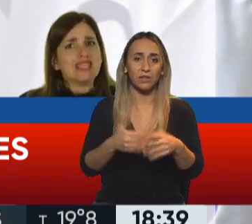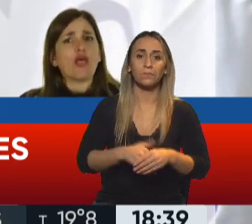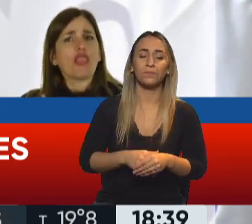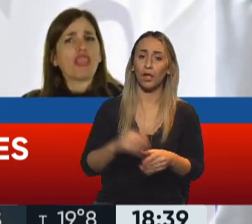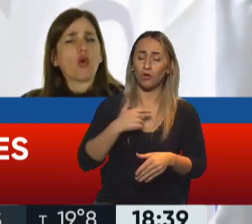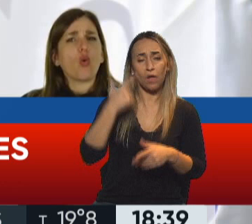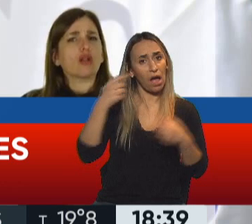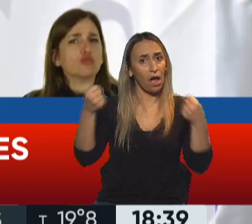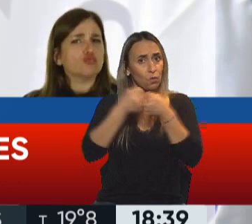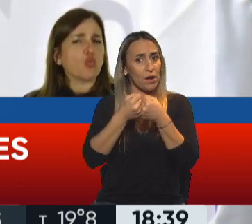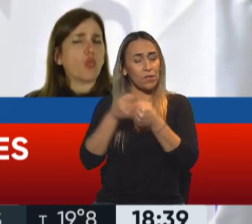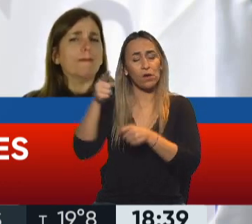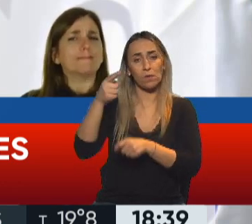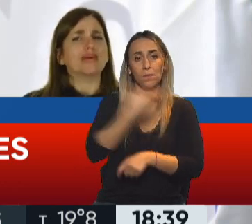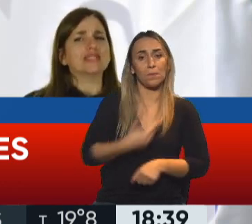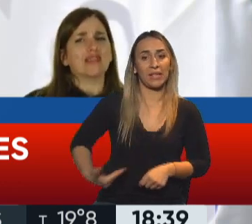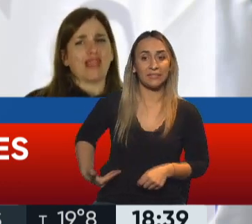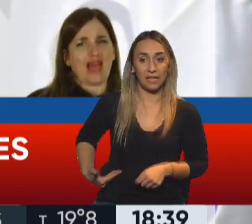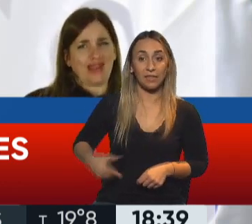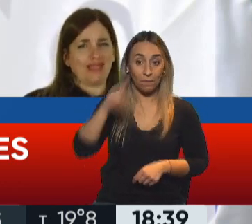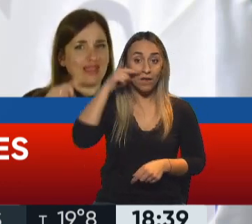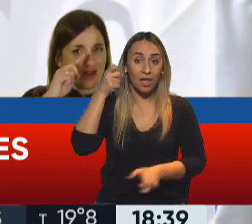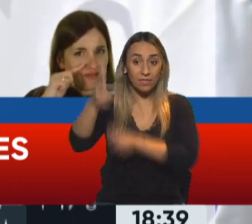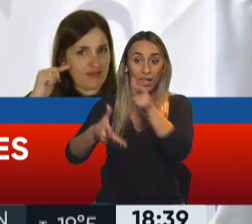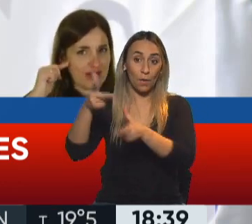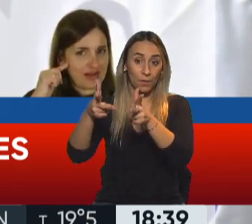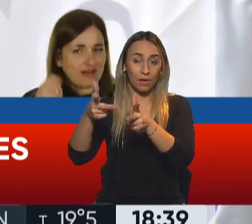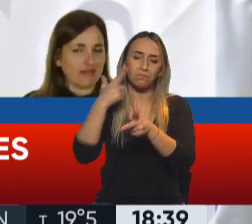comparto las palabras del presidente Fernández.